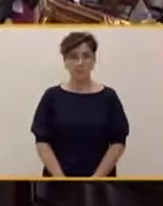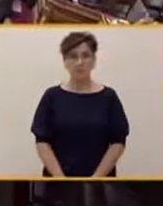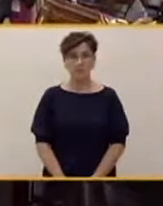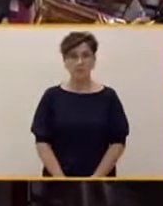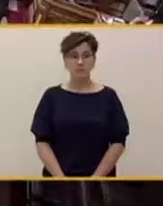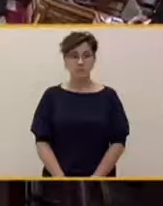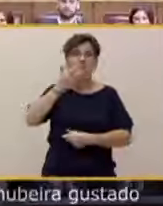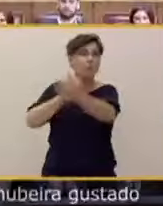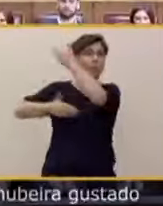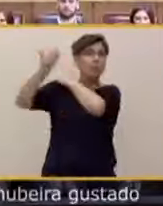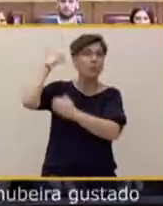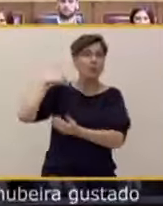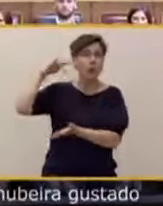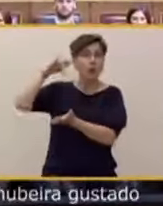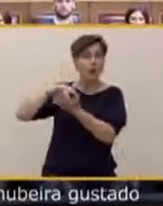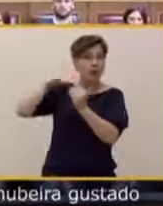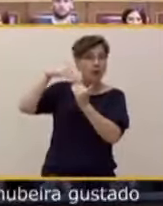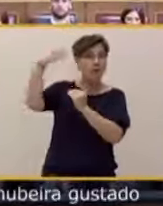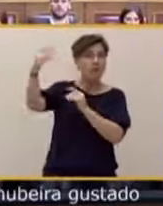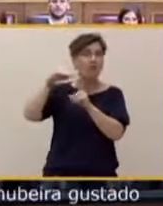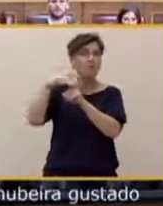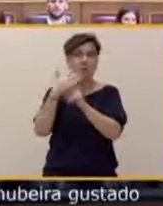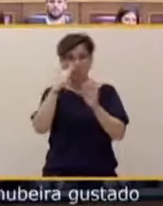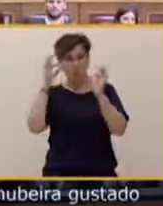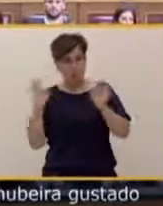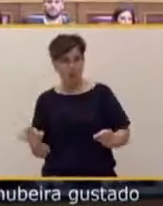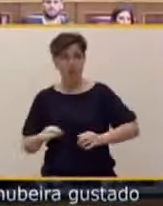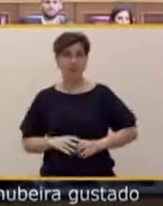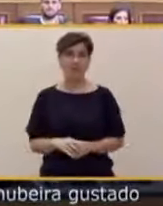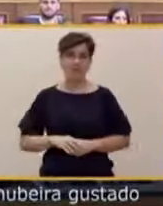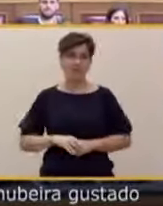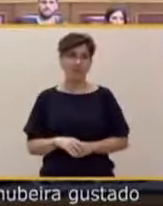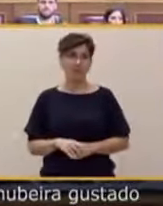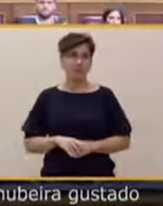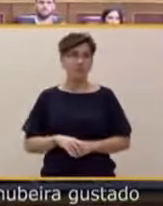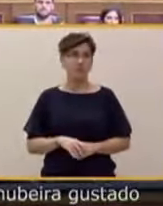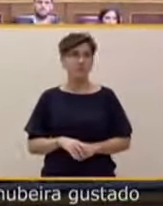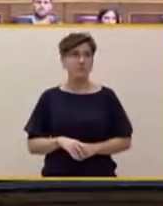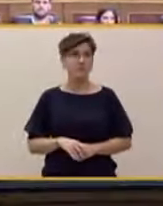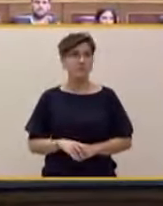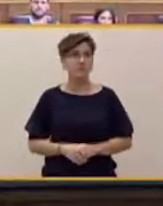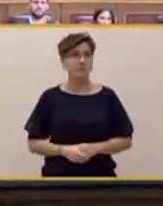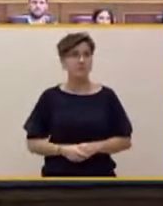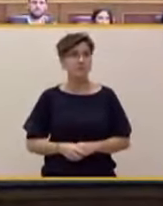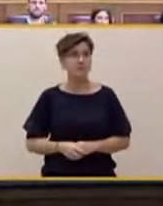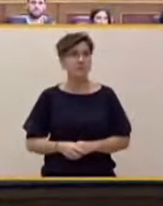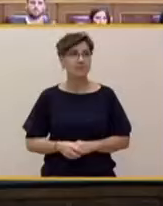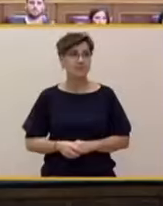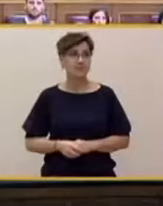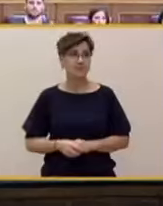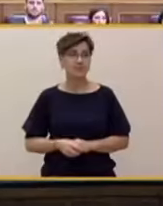porque no tiene que ver una cosa con otra, o sí, pero me gustaría que se lo aplicara a alguien más que no fuera el PP.